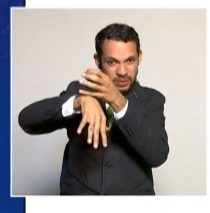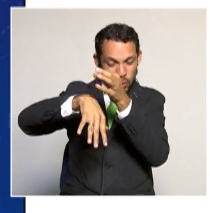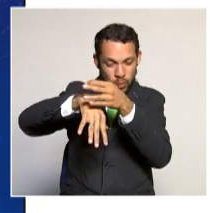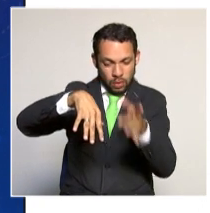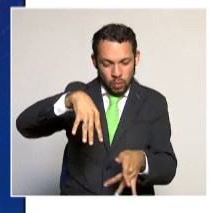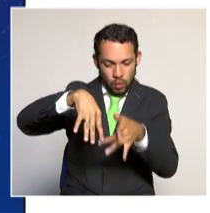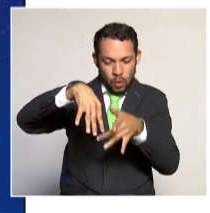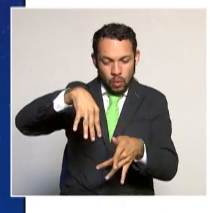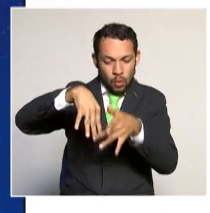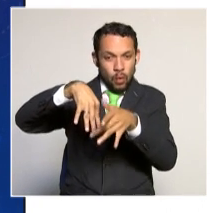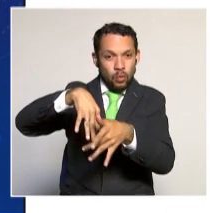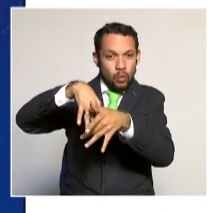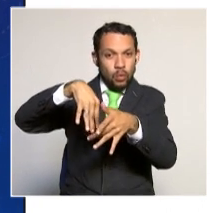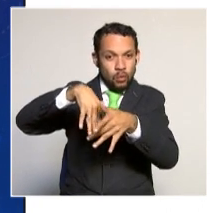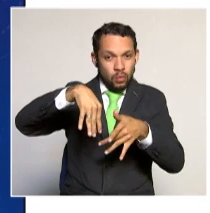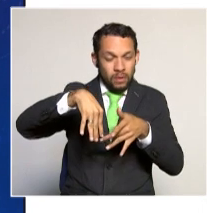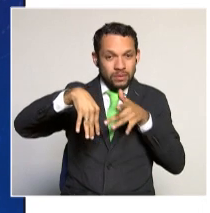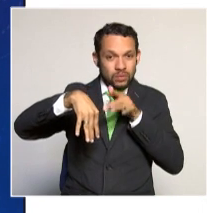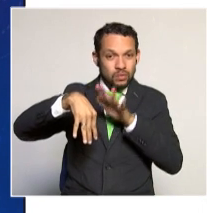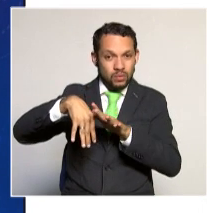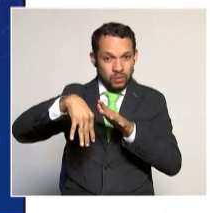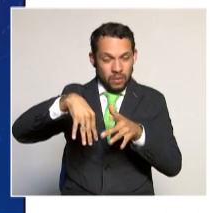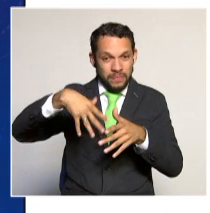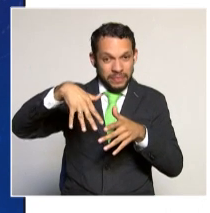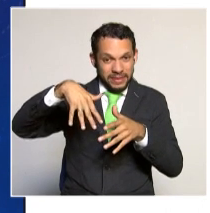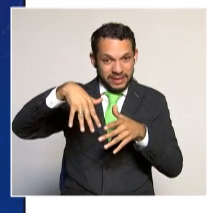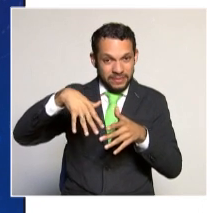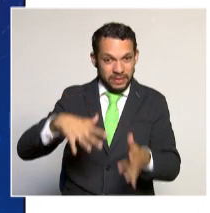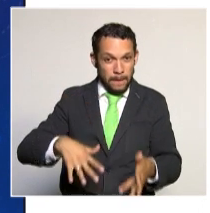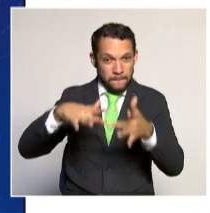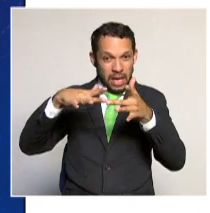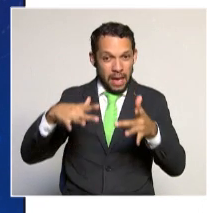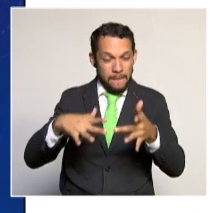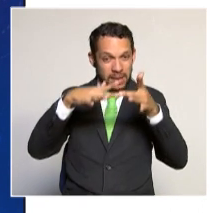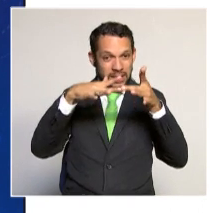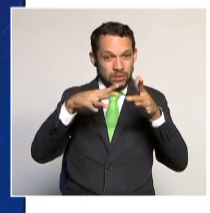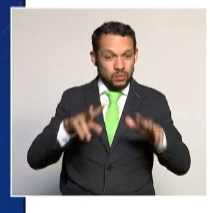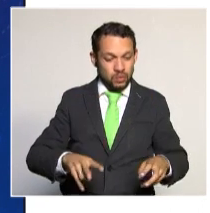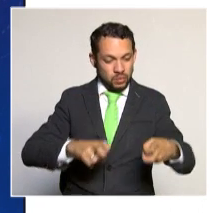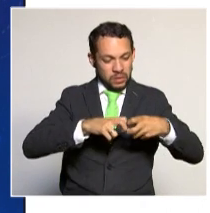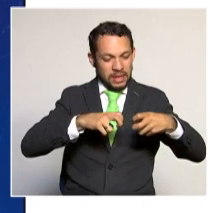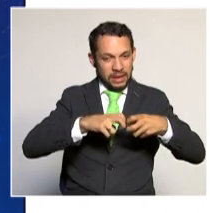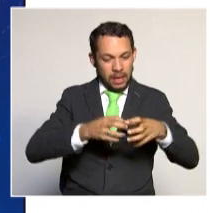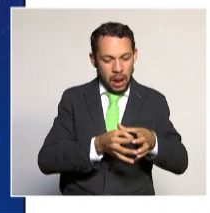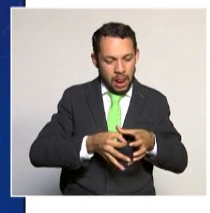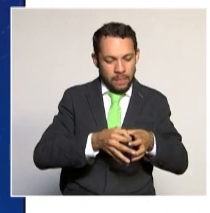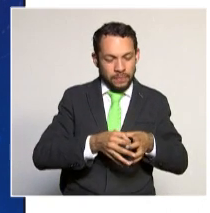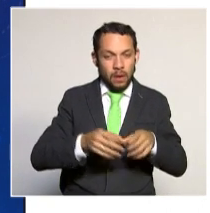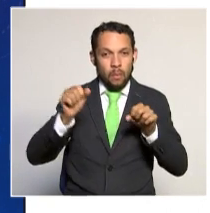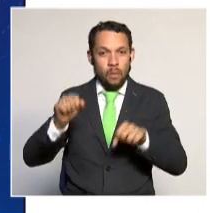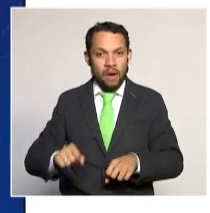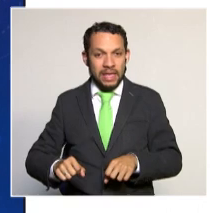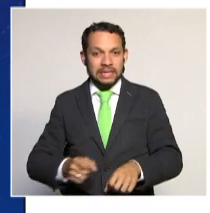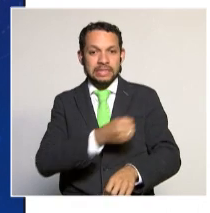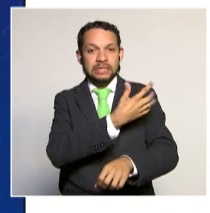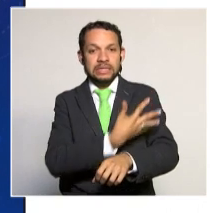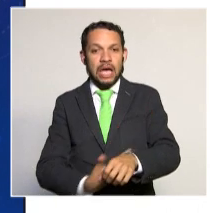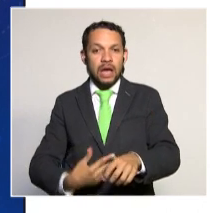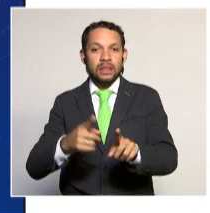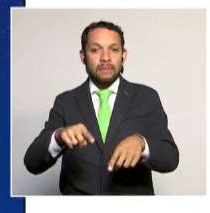atrapa los axones, los cables pues de las neuronas, se puede ir a la sangre, como ahí lo vemos,